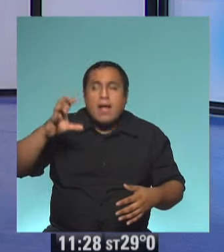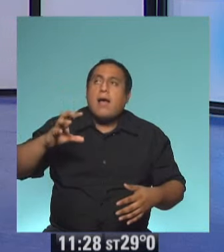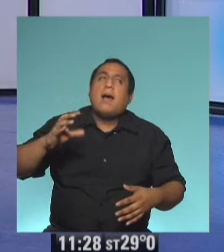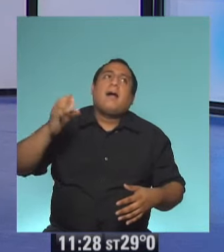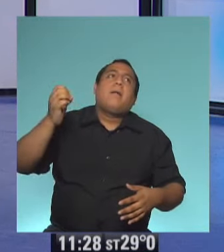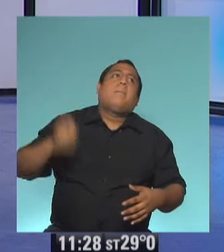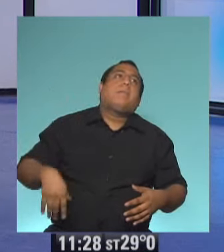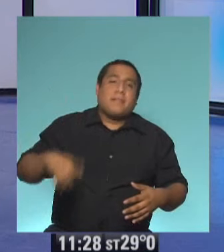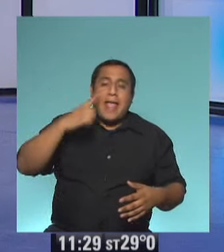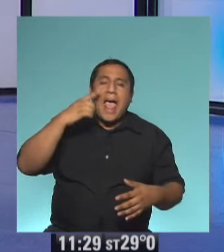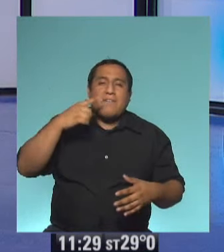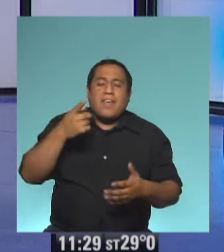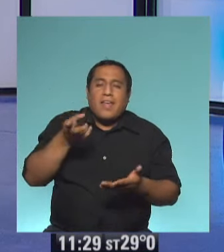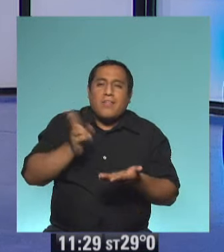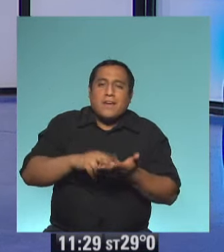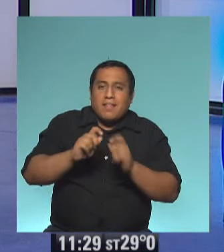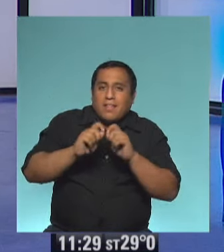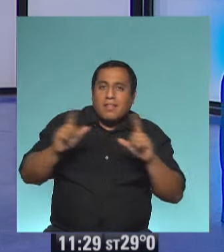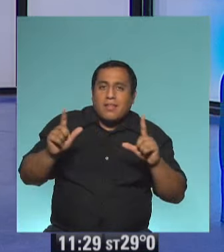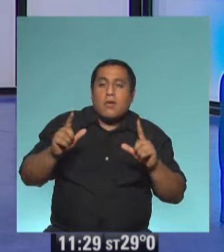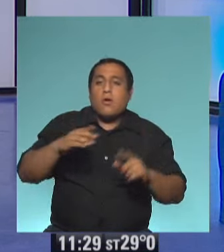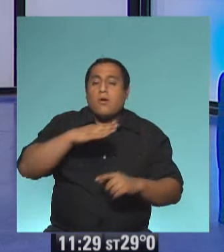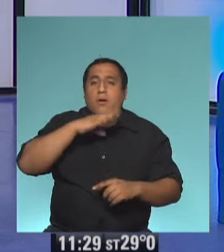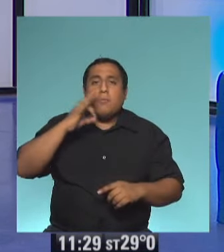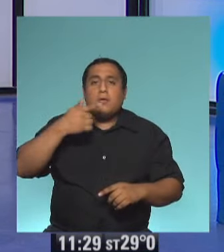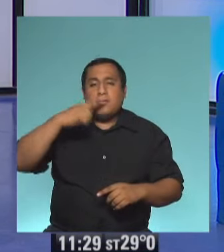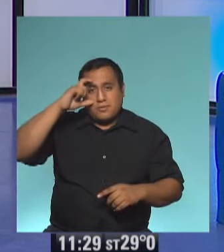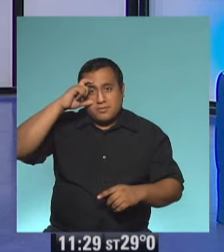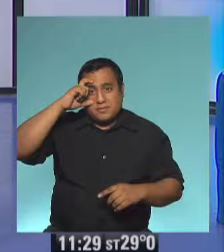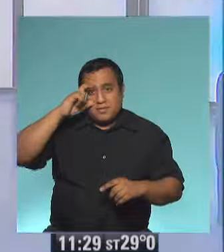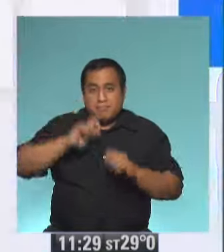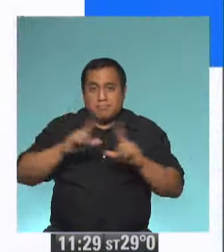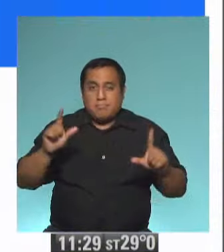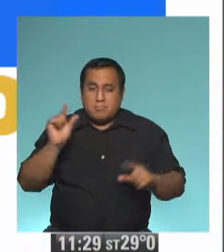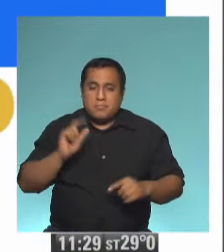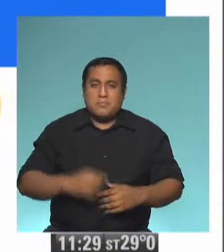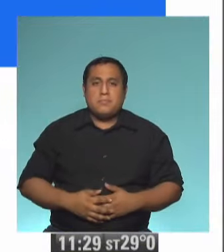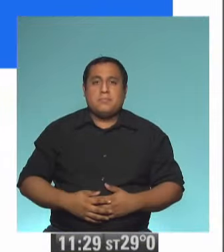les parece si vemos un pedacito de la nota con José Suárez? A ver.